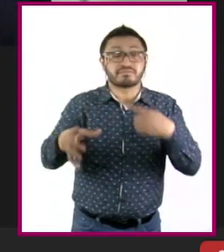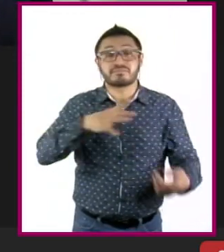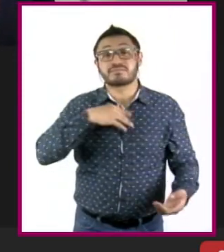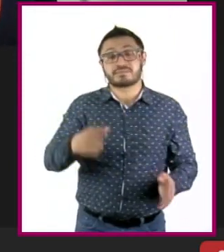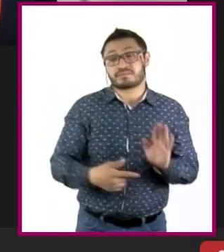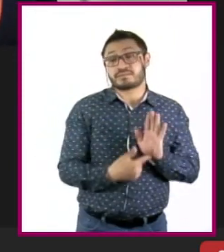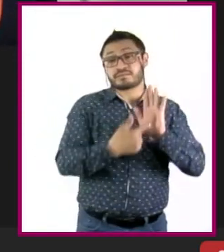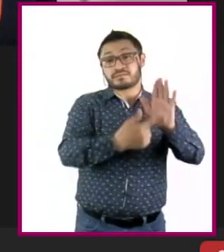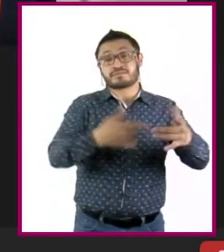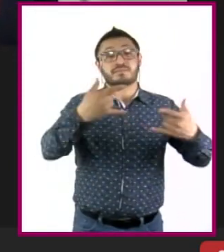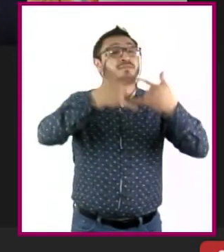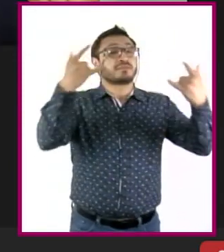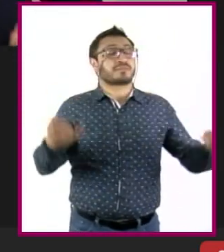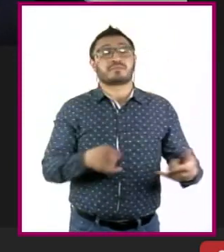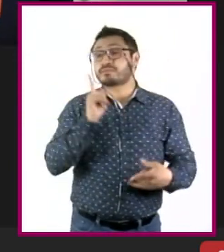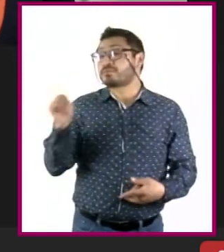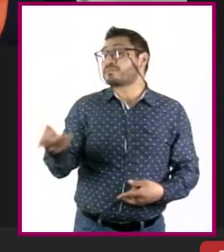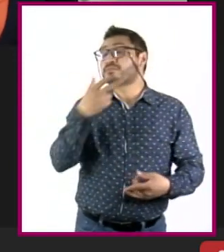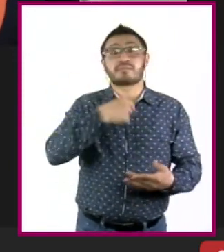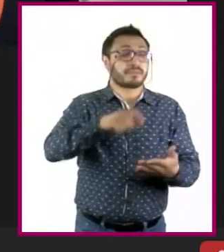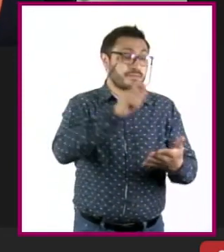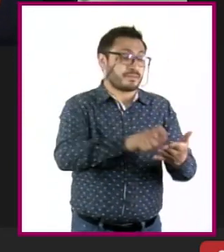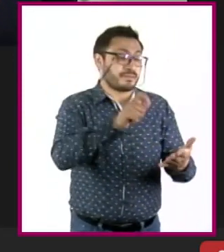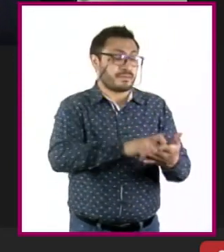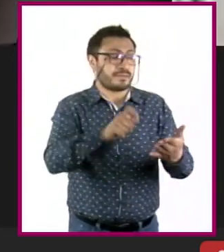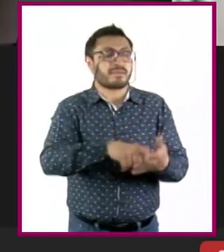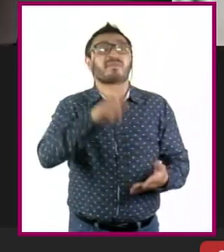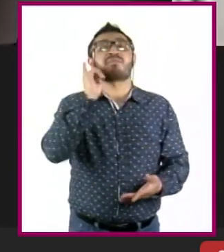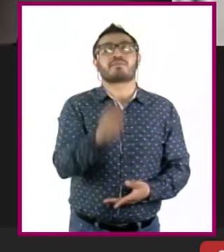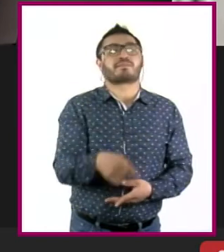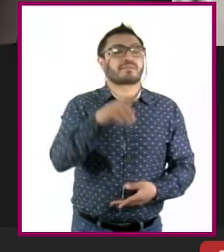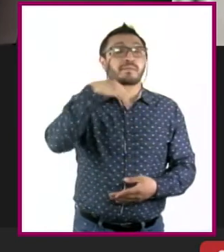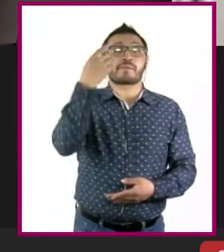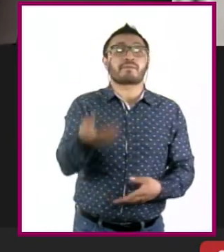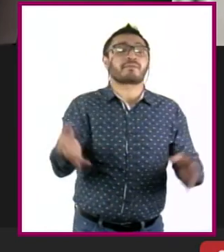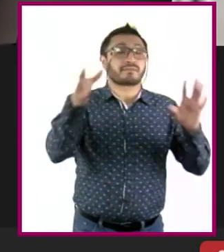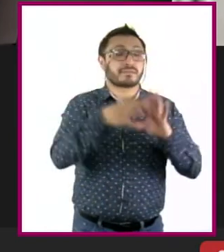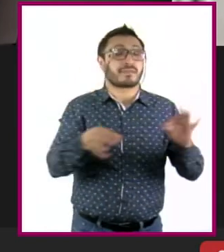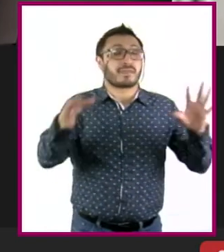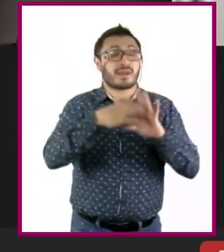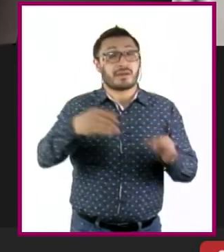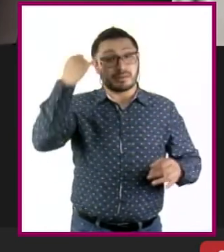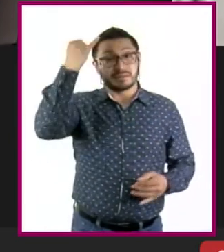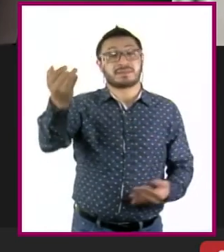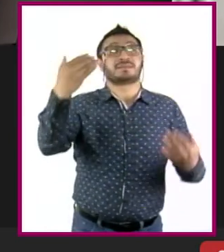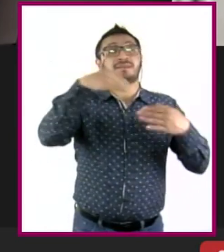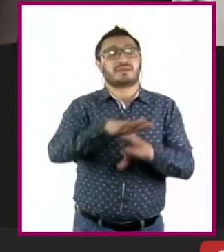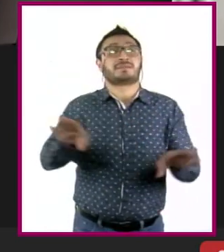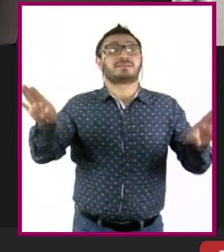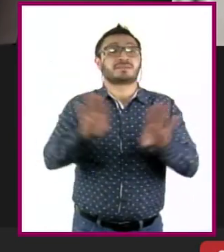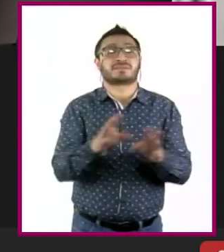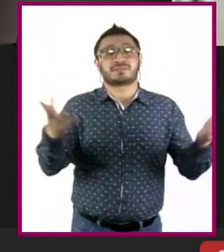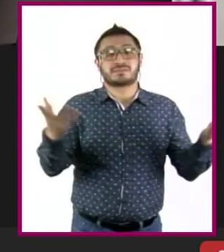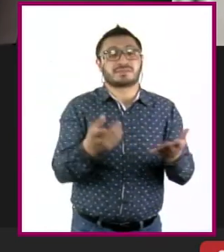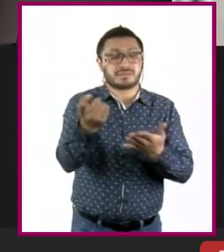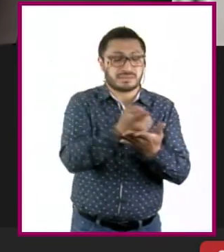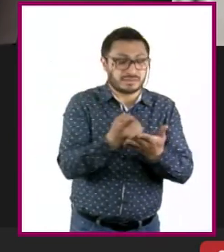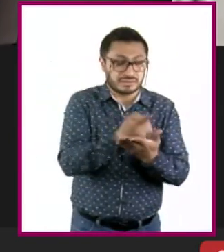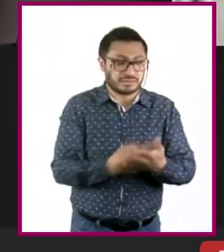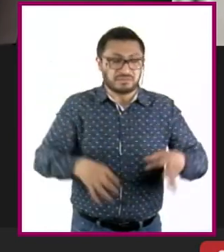el cuento que Emiliano está escribiendo, donde intenta articular sus ideas sobre cómo debería estar diseñado un sistema ideal